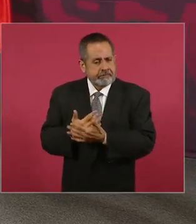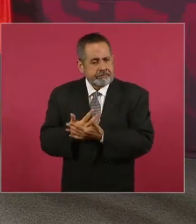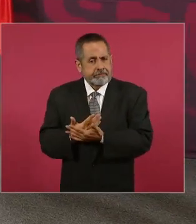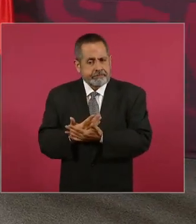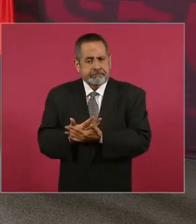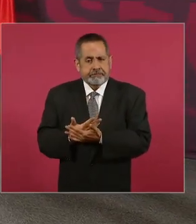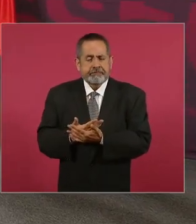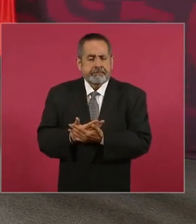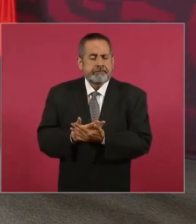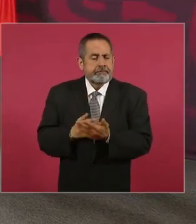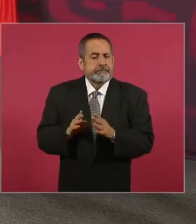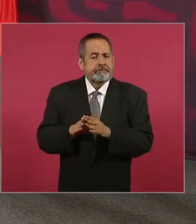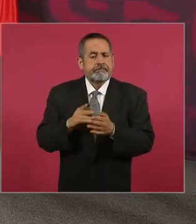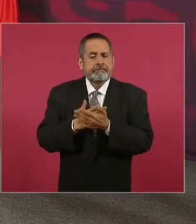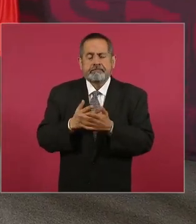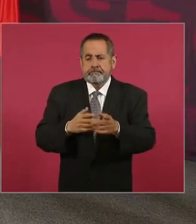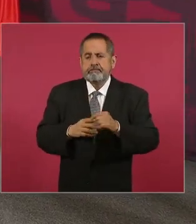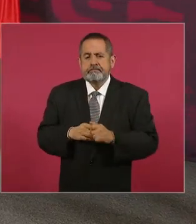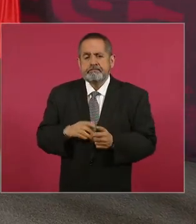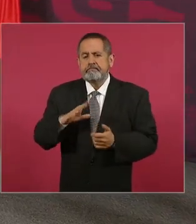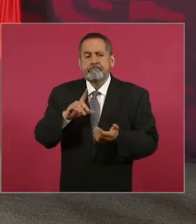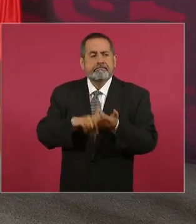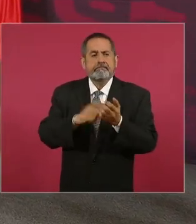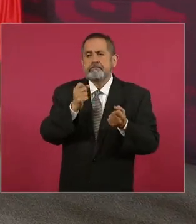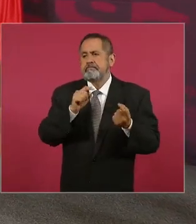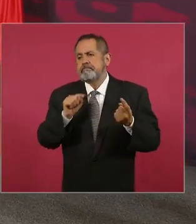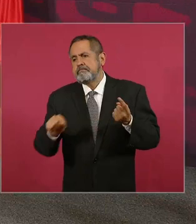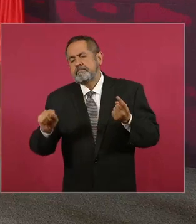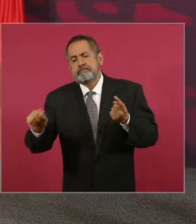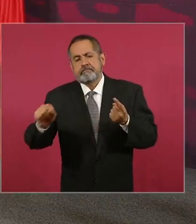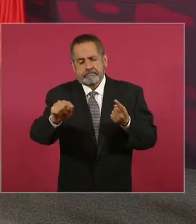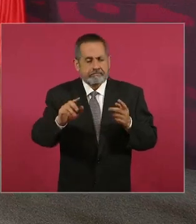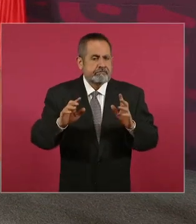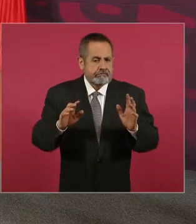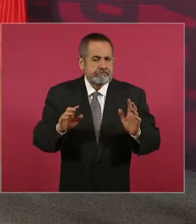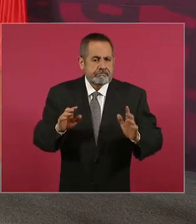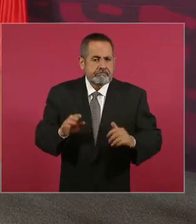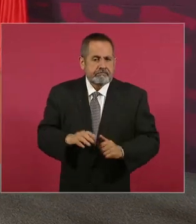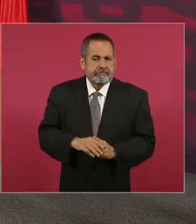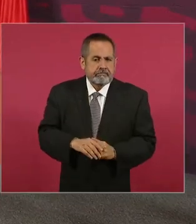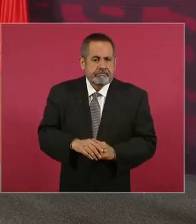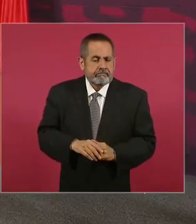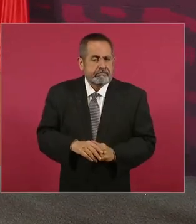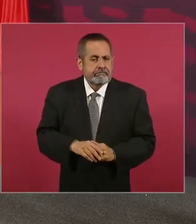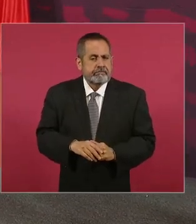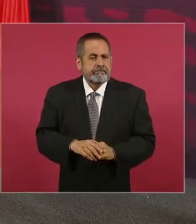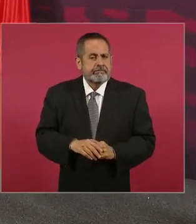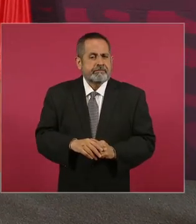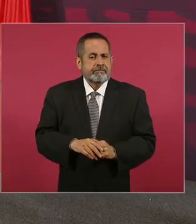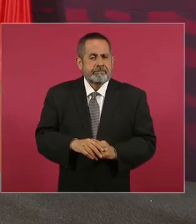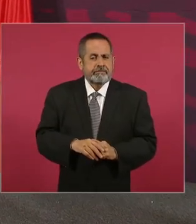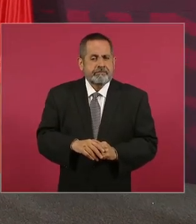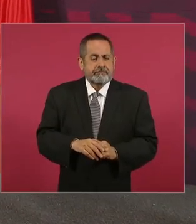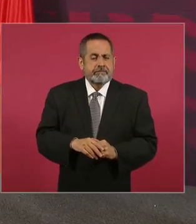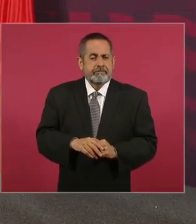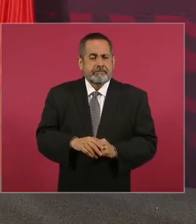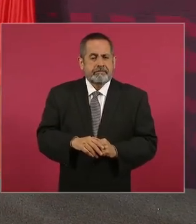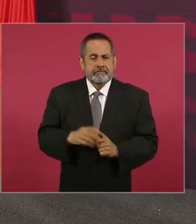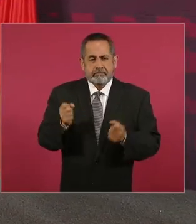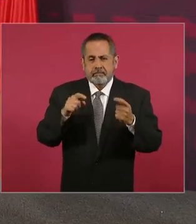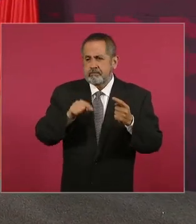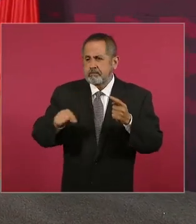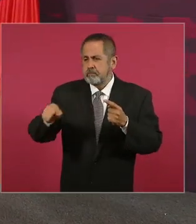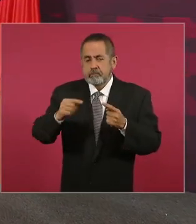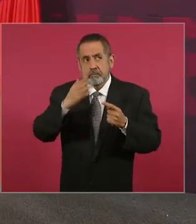esperarnos. Hay lugares donde ya para estas fechas